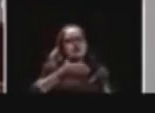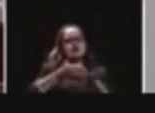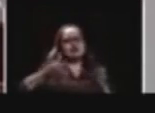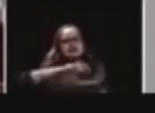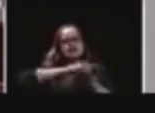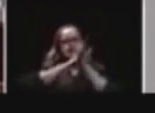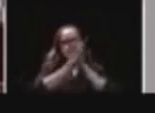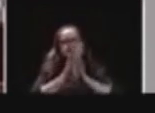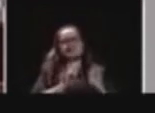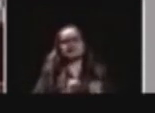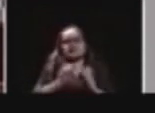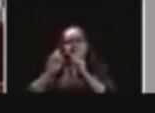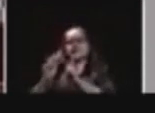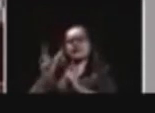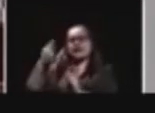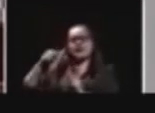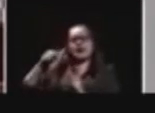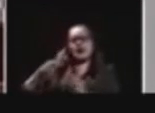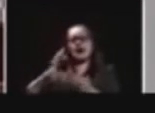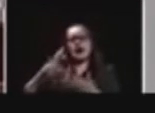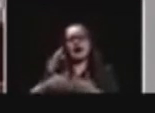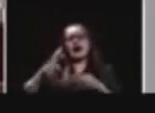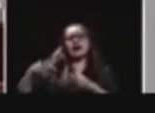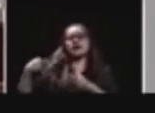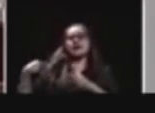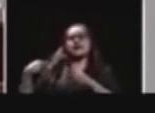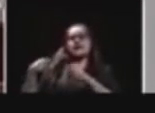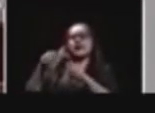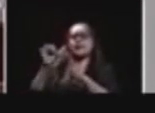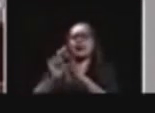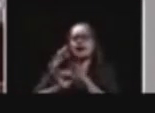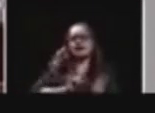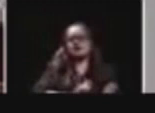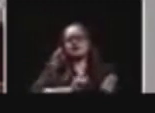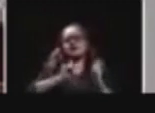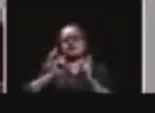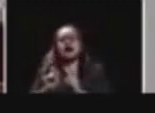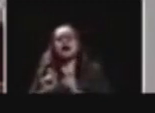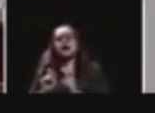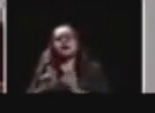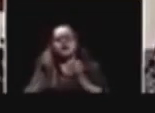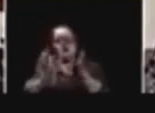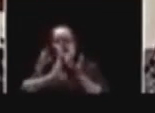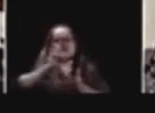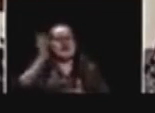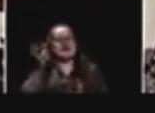proceso de transición que vivimos durante estos meses. De verdad, muchas gracias.